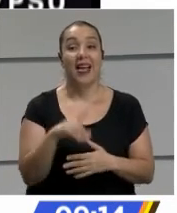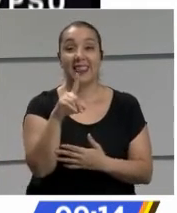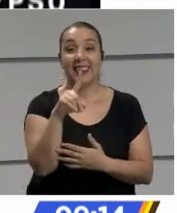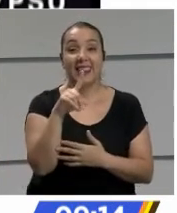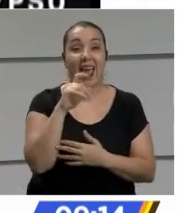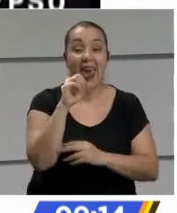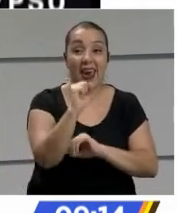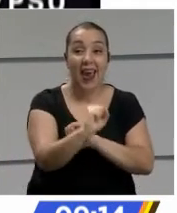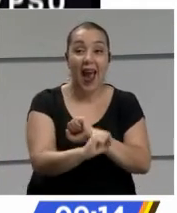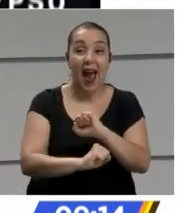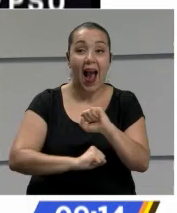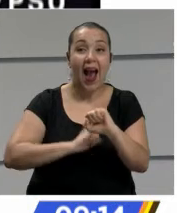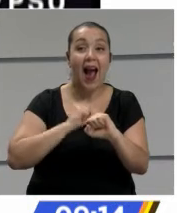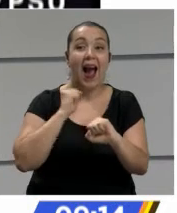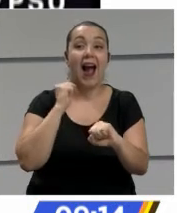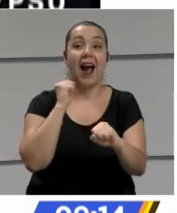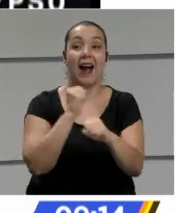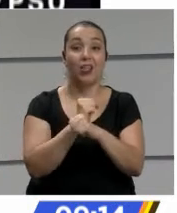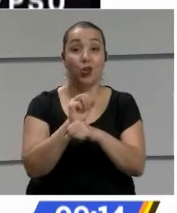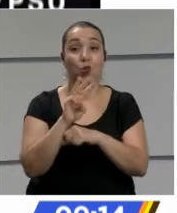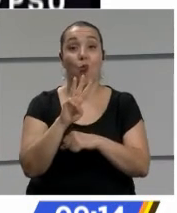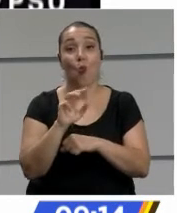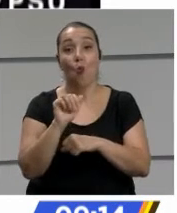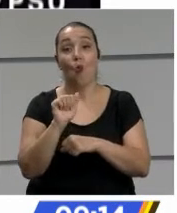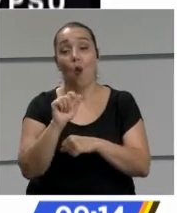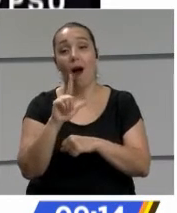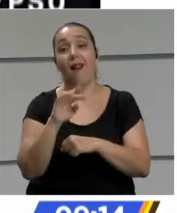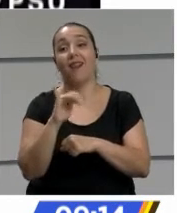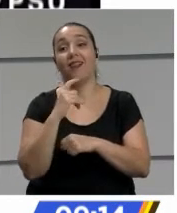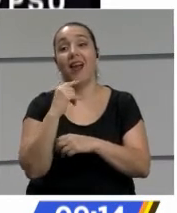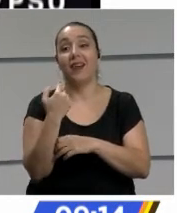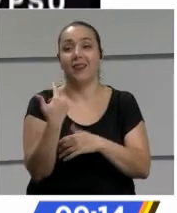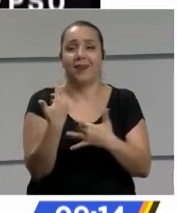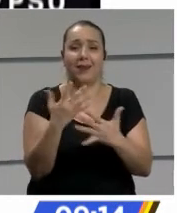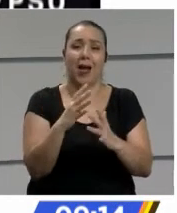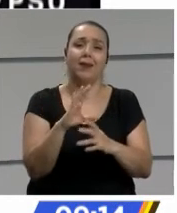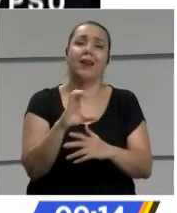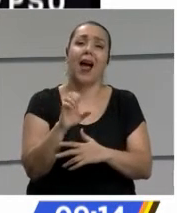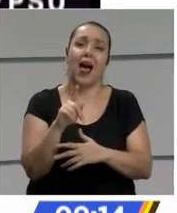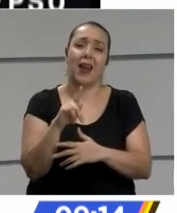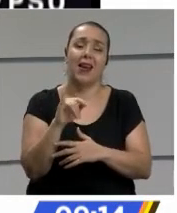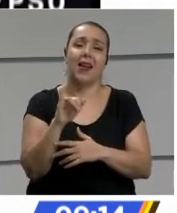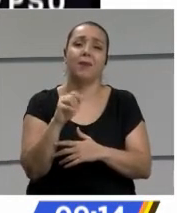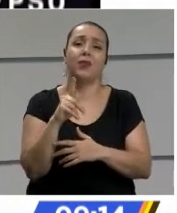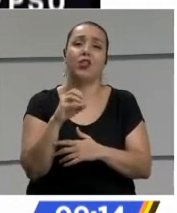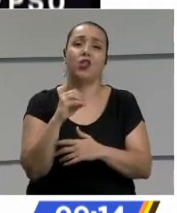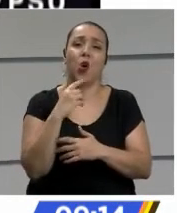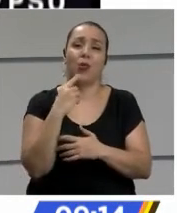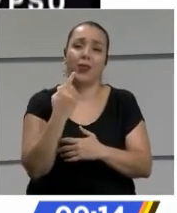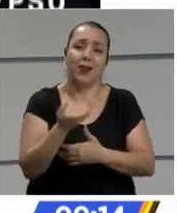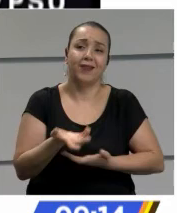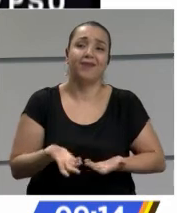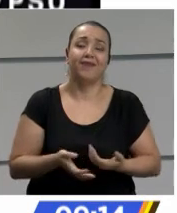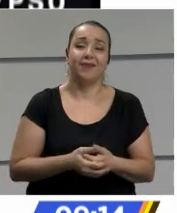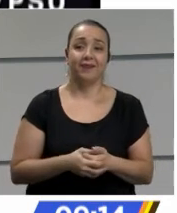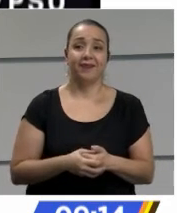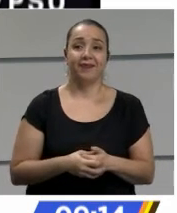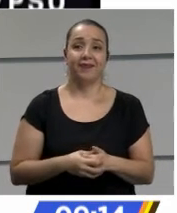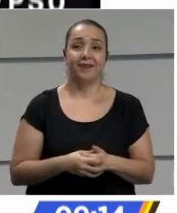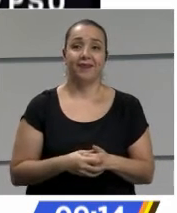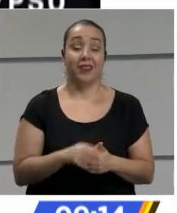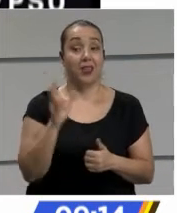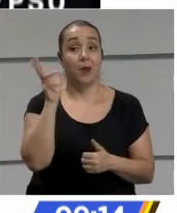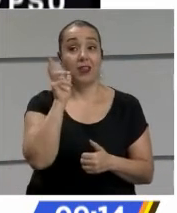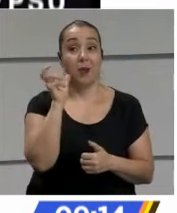100 años, Don Walter Ferguson. De Calipso. Yo creo que ya con esta todos adivinaron. A ver, claro. ¿Cuál será la respuesta entonces?